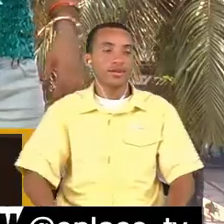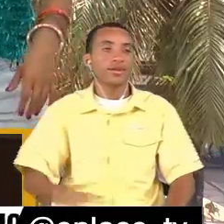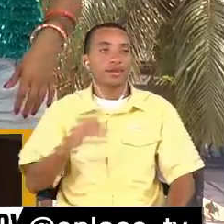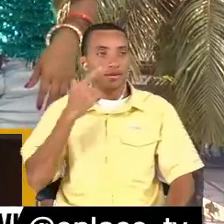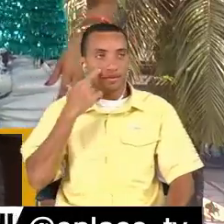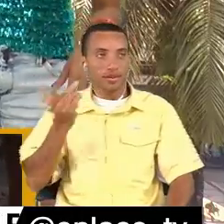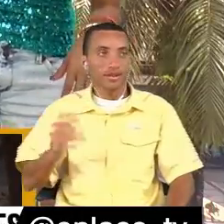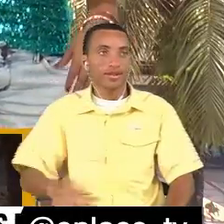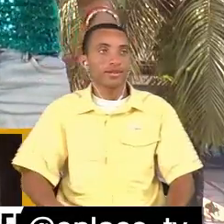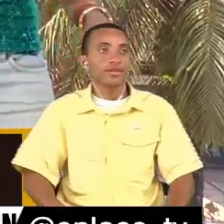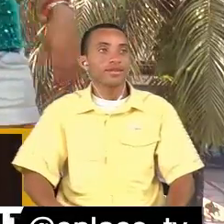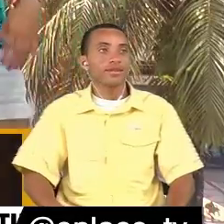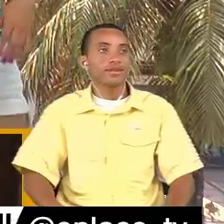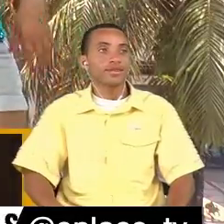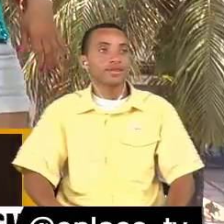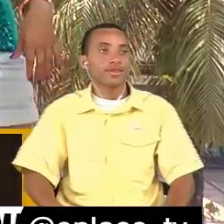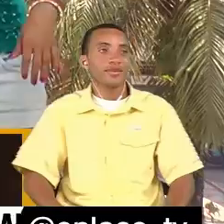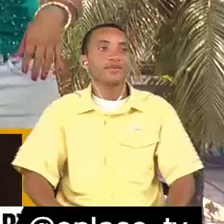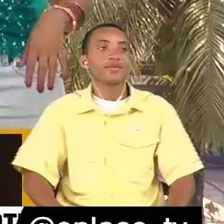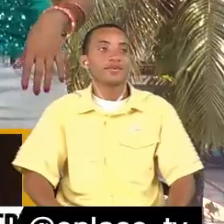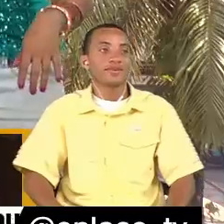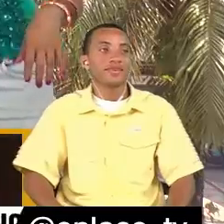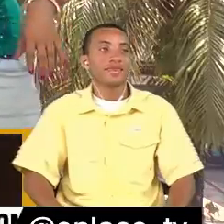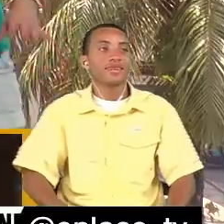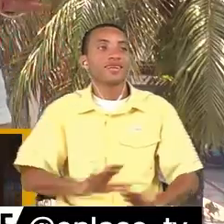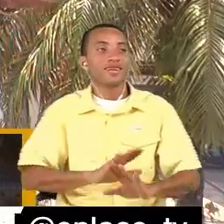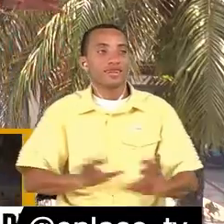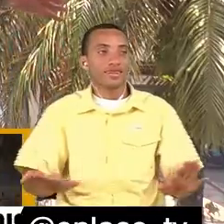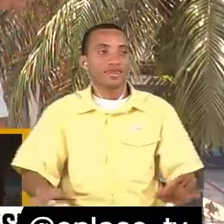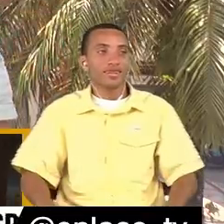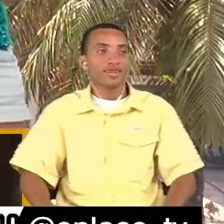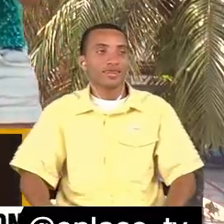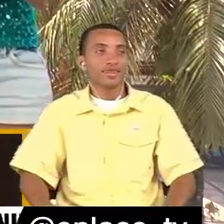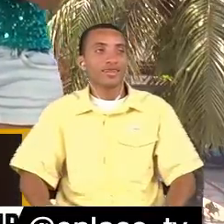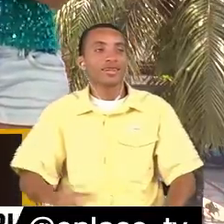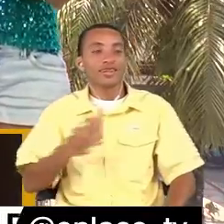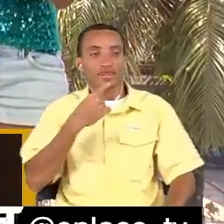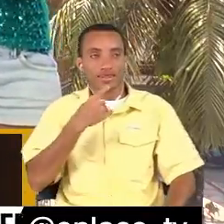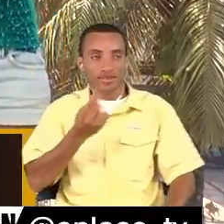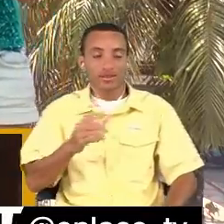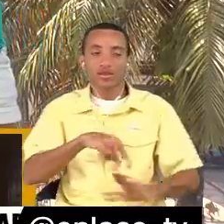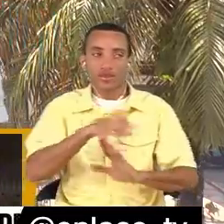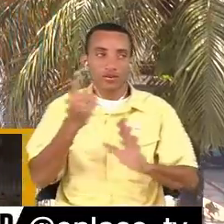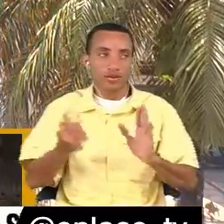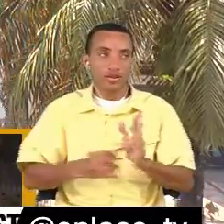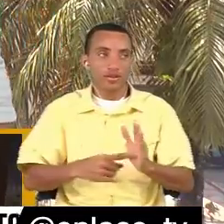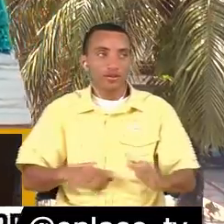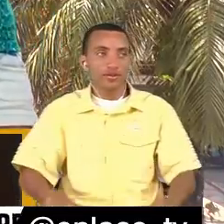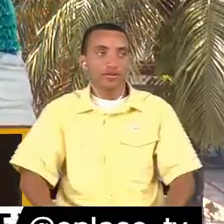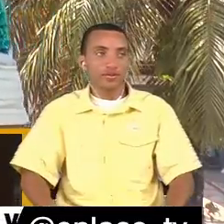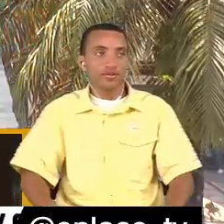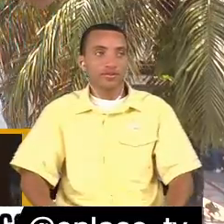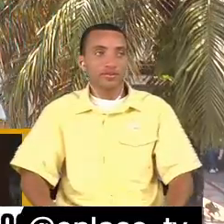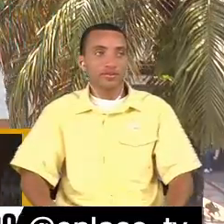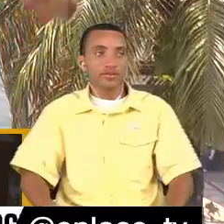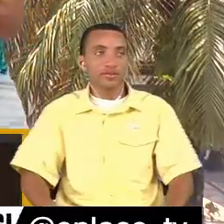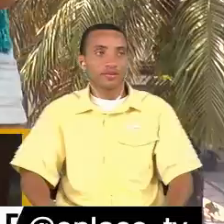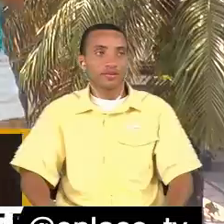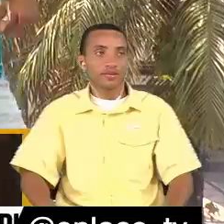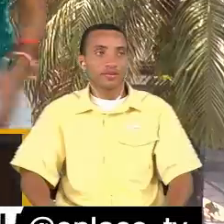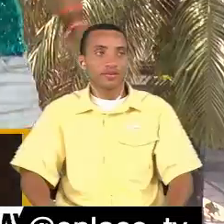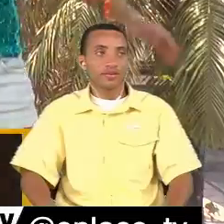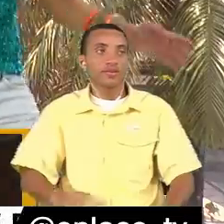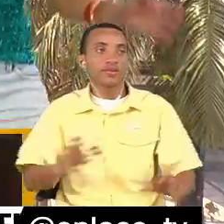cucaracha. Eso, como mata cucaracha de bien. Listo, ahora sí entonces. Listo, listo, listo. Vamos a hacerlo completo. Ojo, ahí vamos. Vamos a